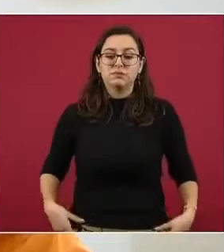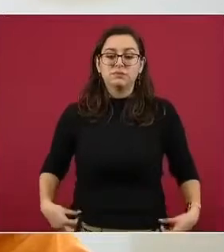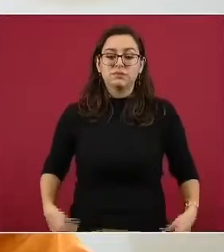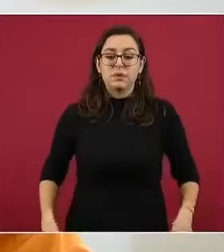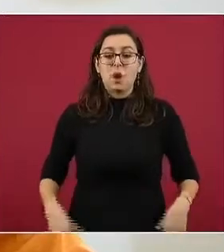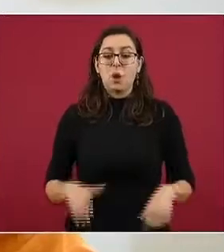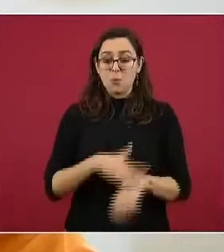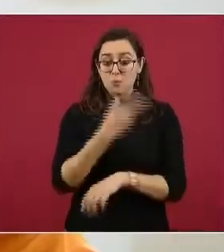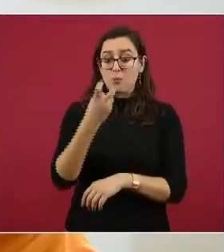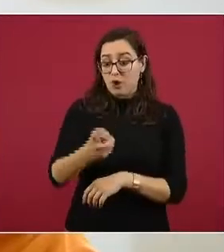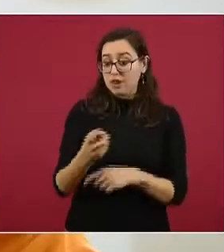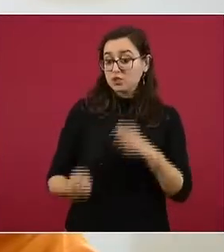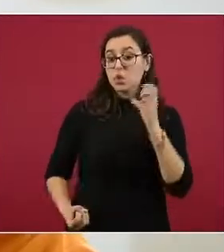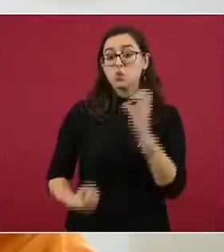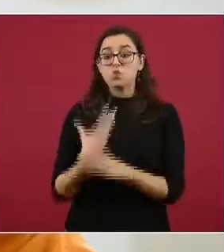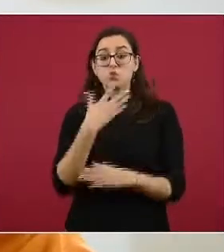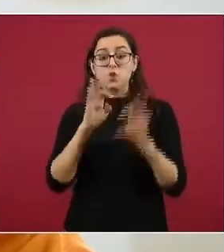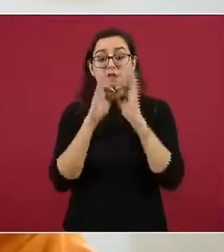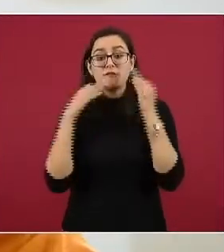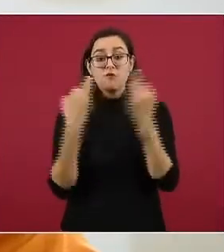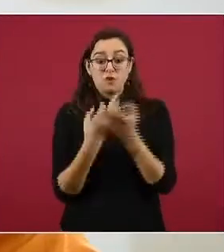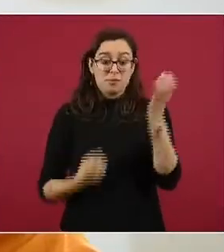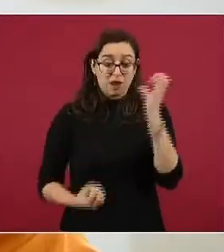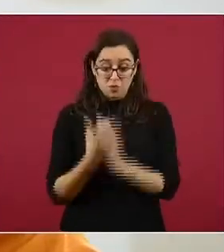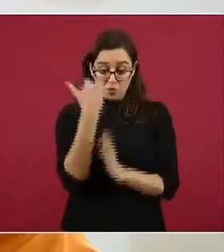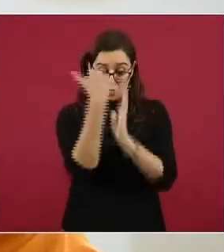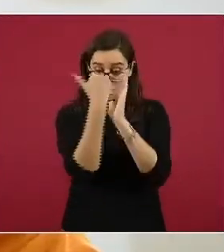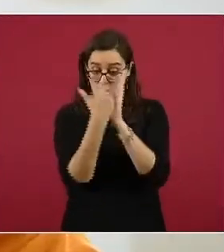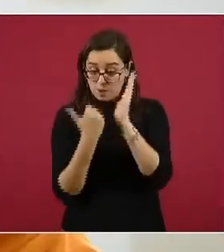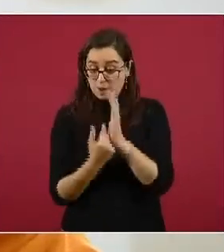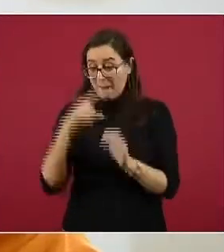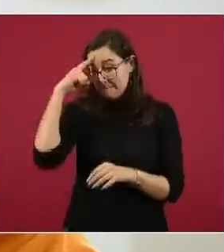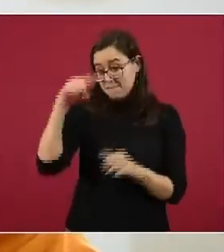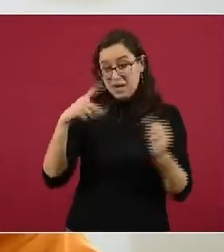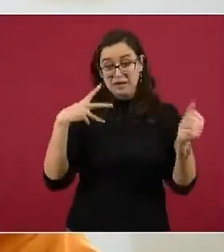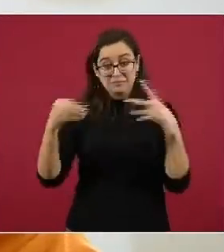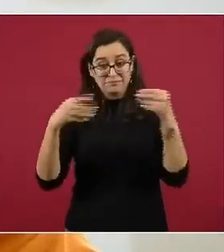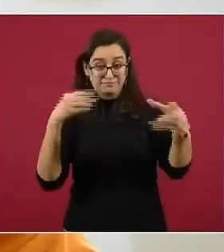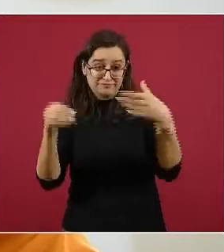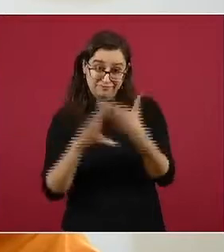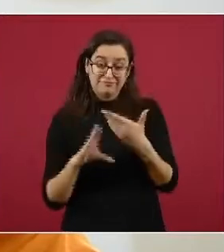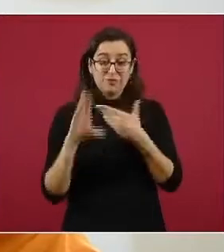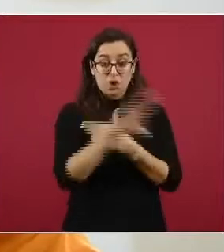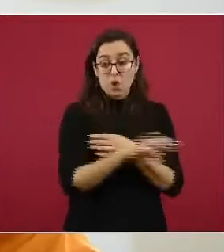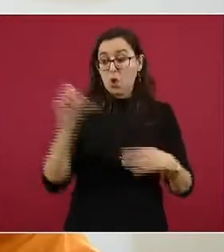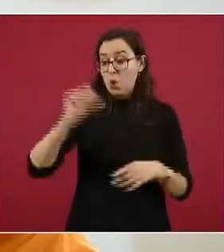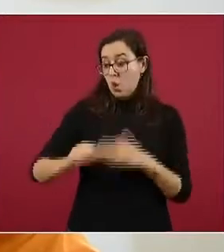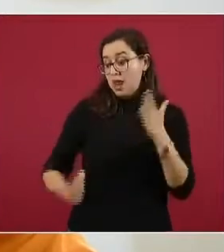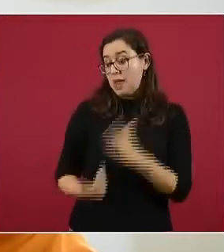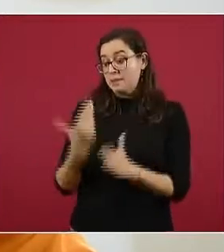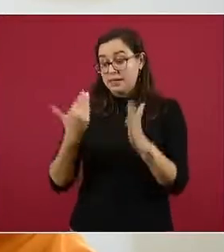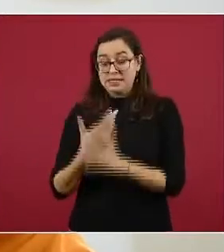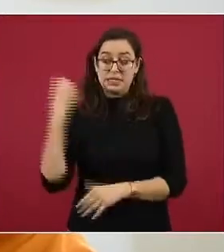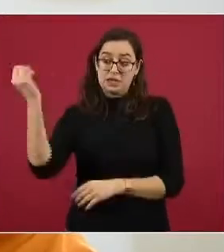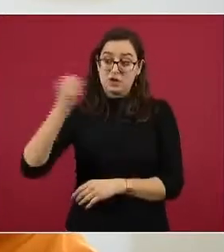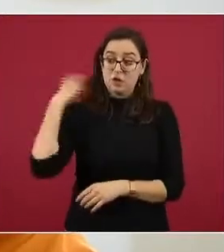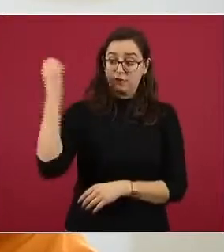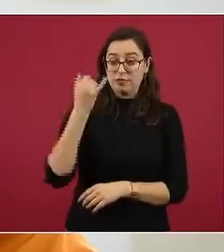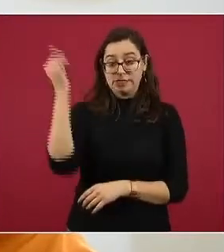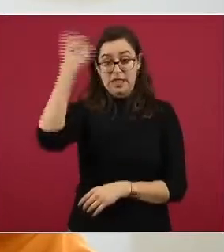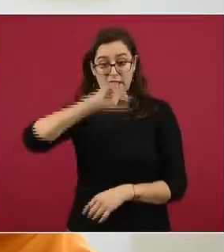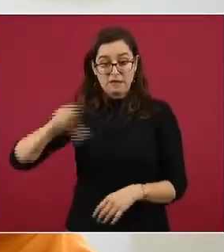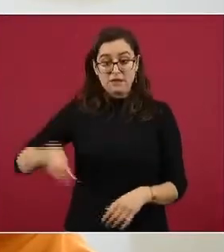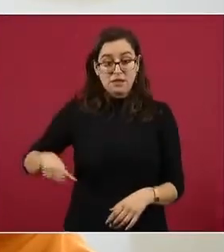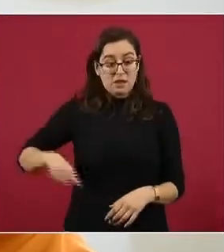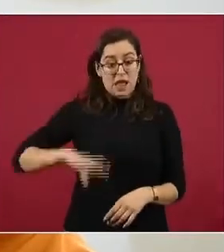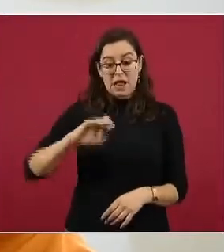y acciones para evitar contagios de COVID-19 las presentó por la mañana en su conferencia de prensa la jefa de gobierno, la